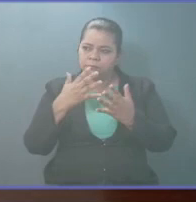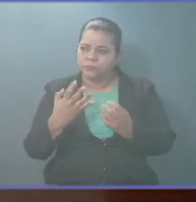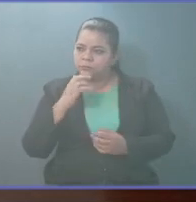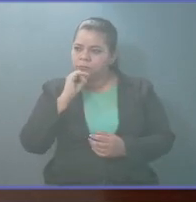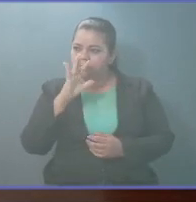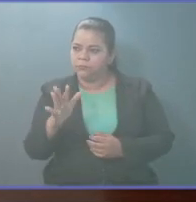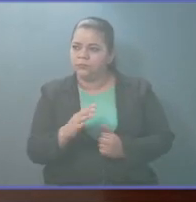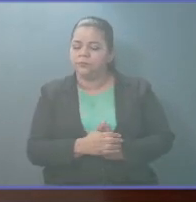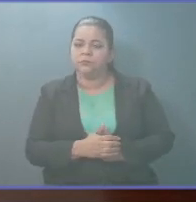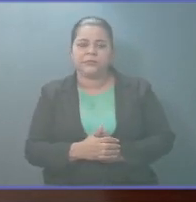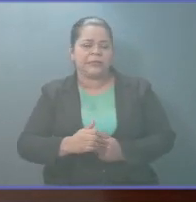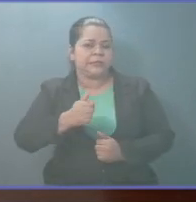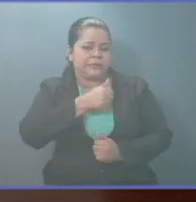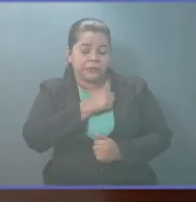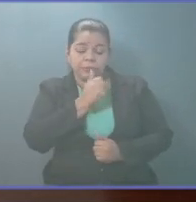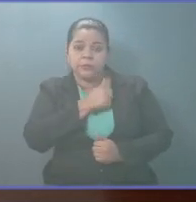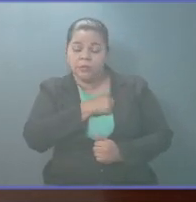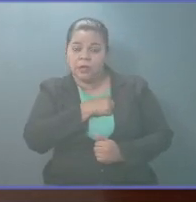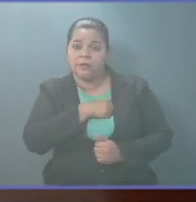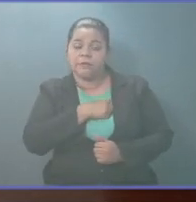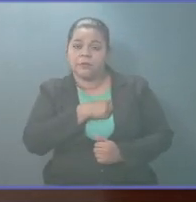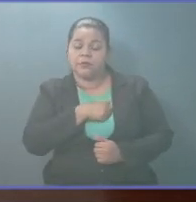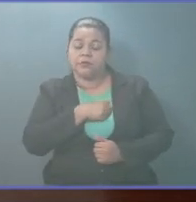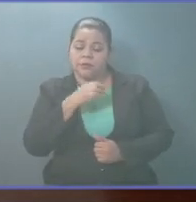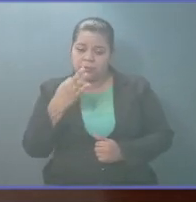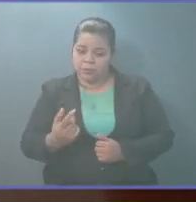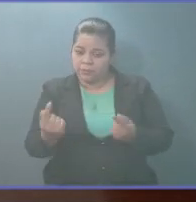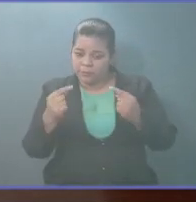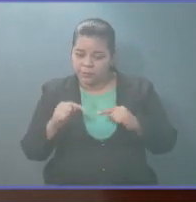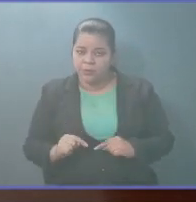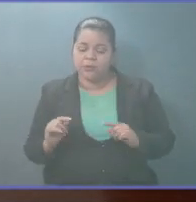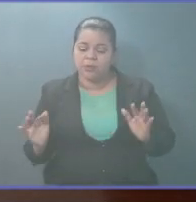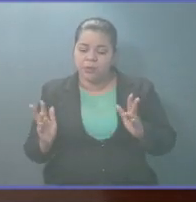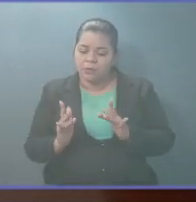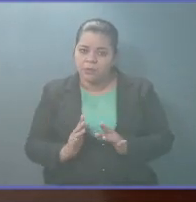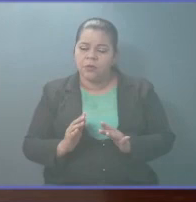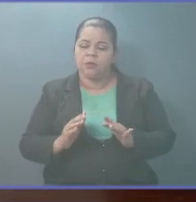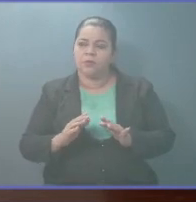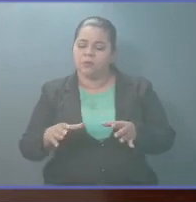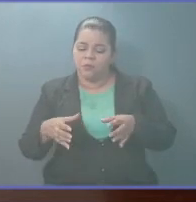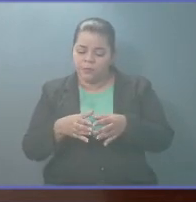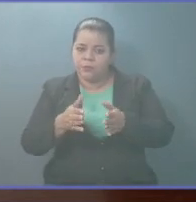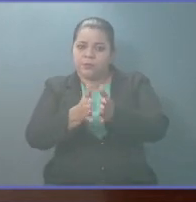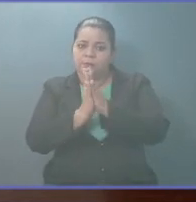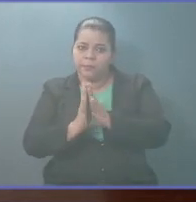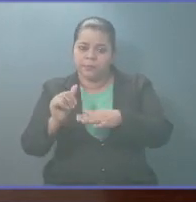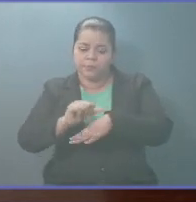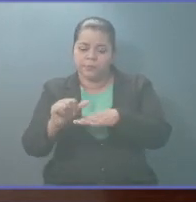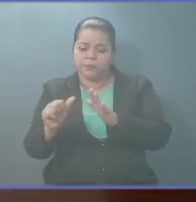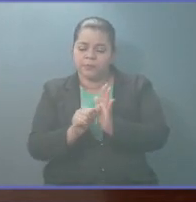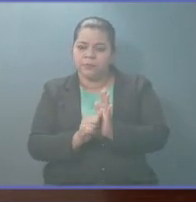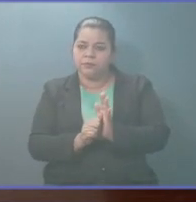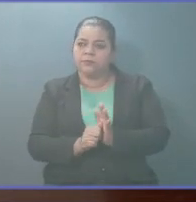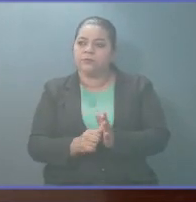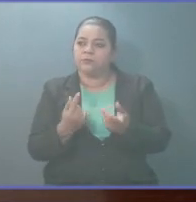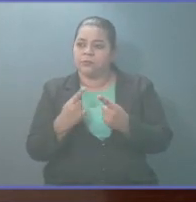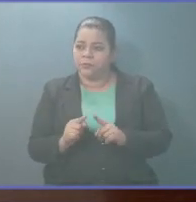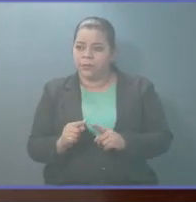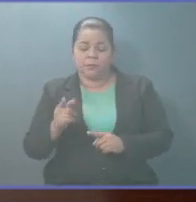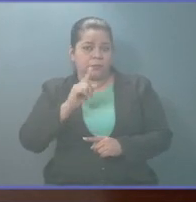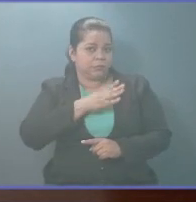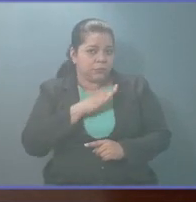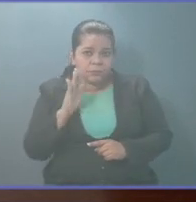consenso mayoritario. Así que agradecerles a las personas con discapacidad por la paciencia que han tenido para la aprobación